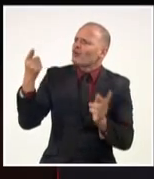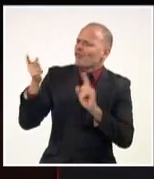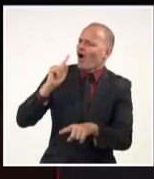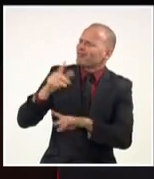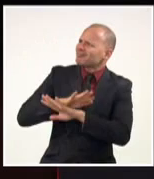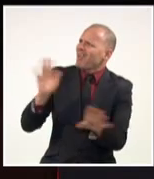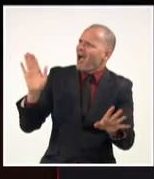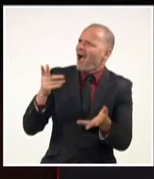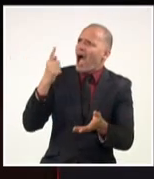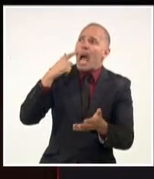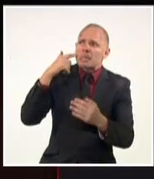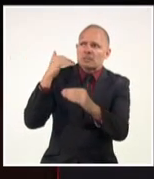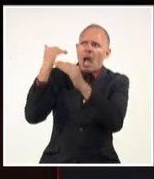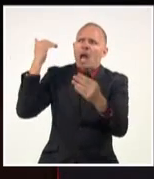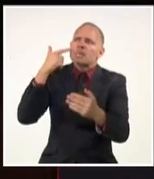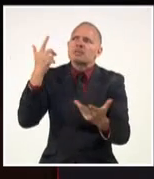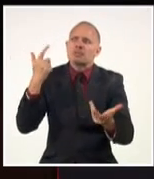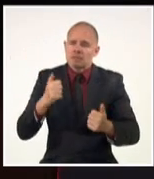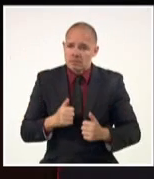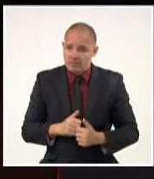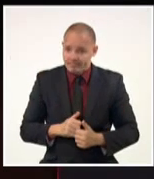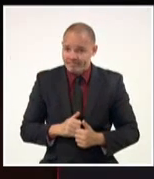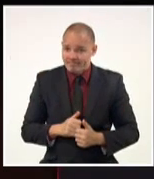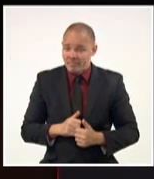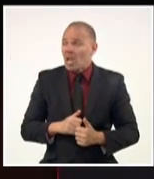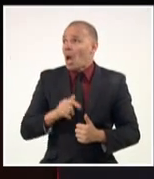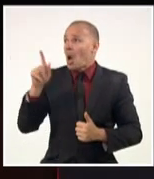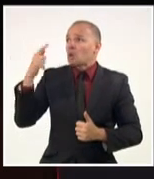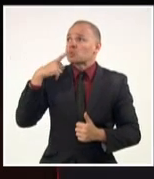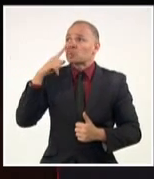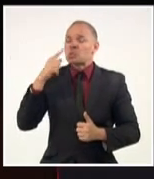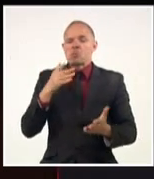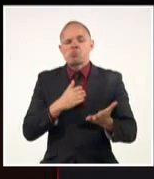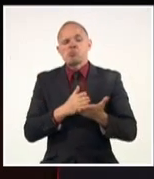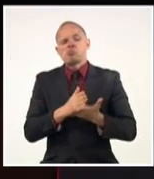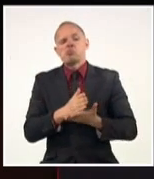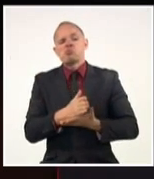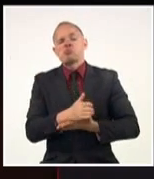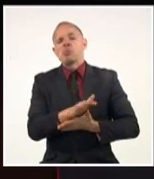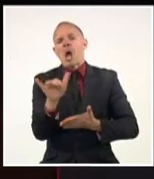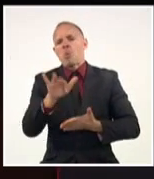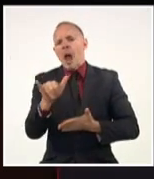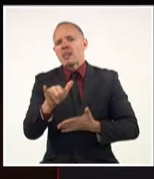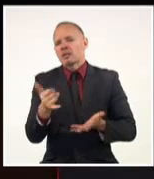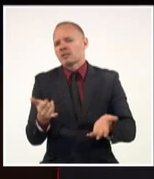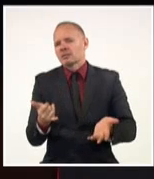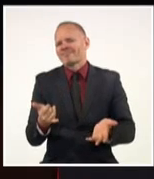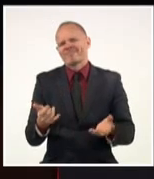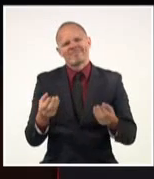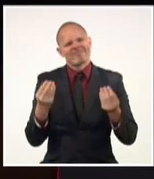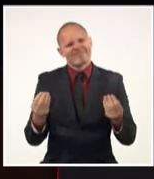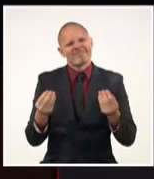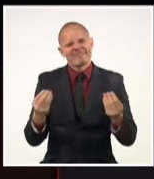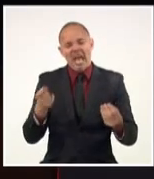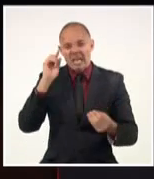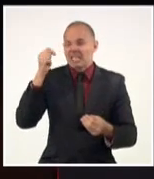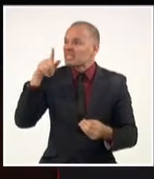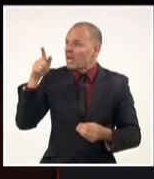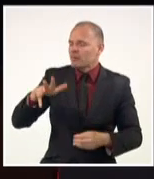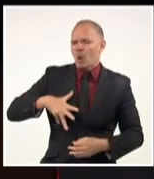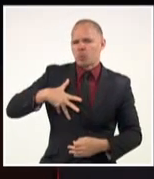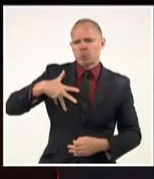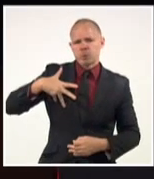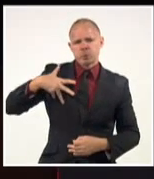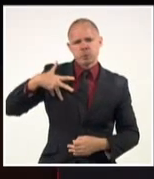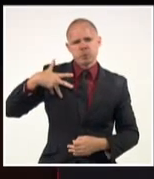gana. Pero si prefieren ser condenados por la historia a cuenta de ese crimen de lesa humanidad, que